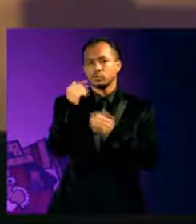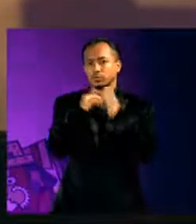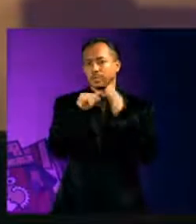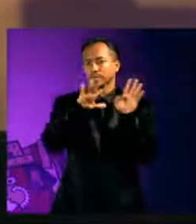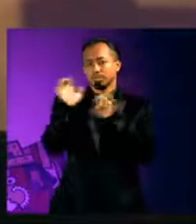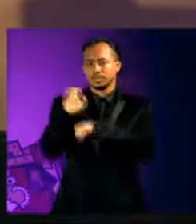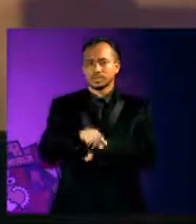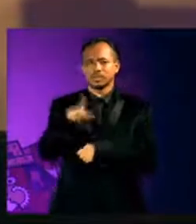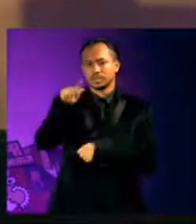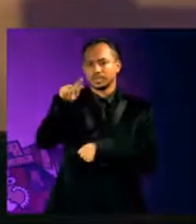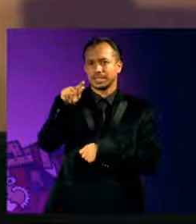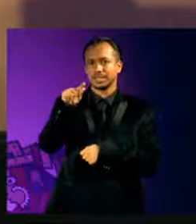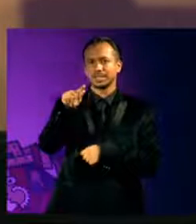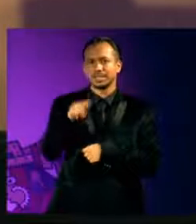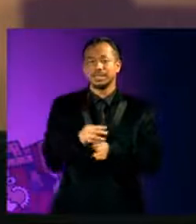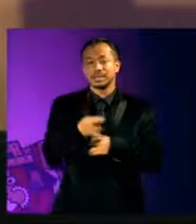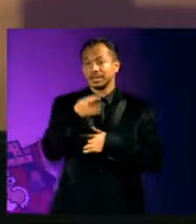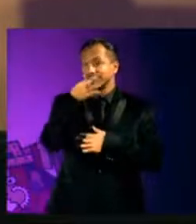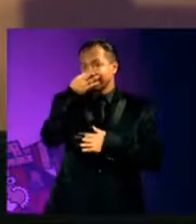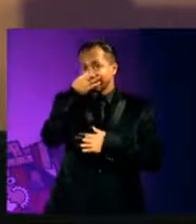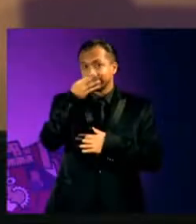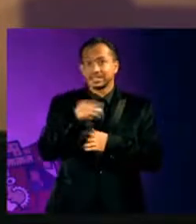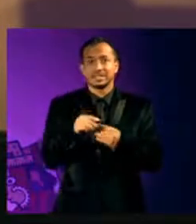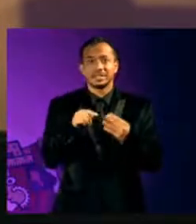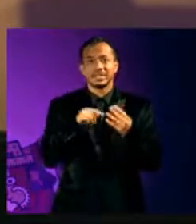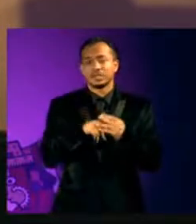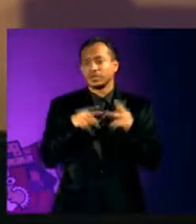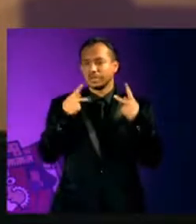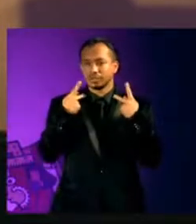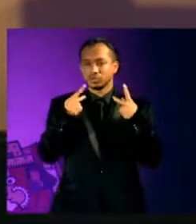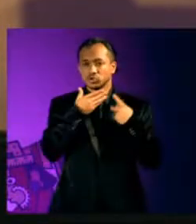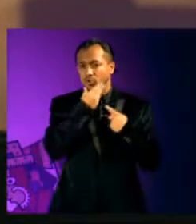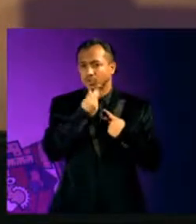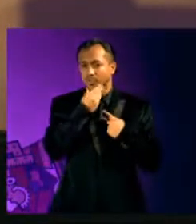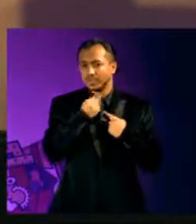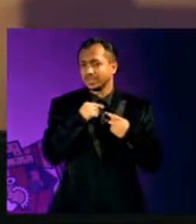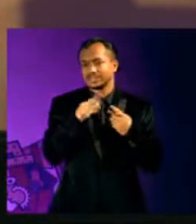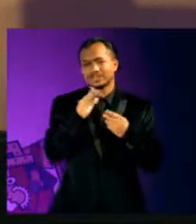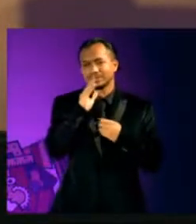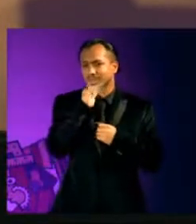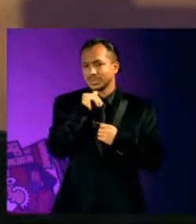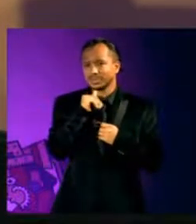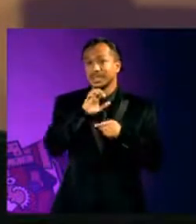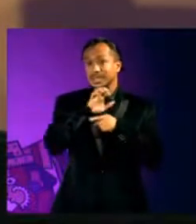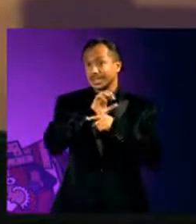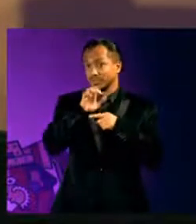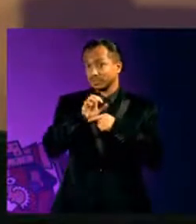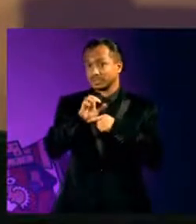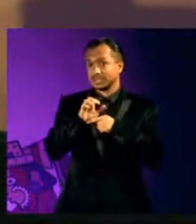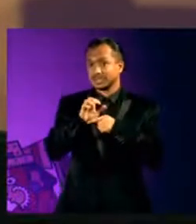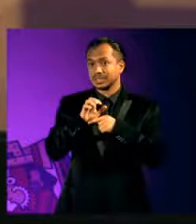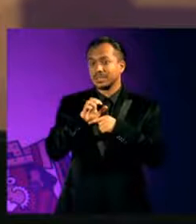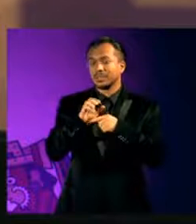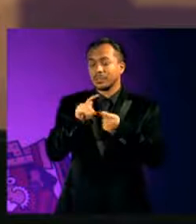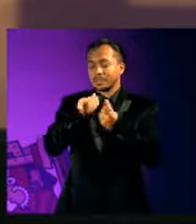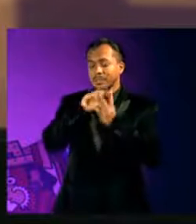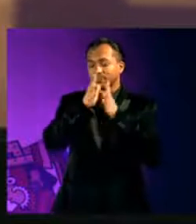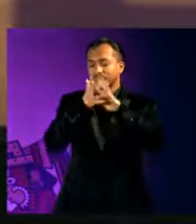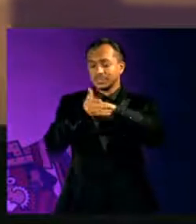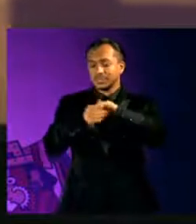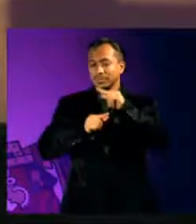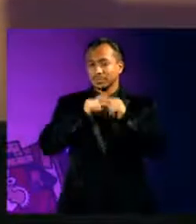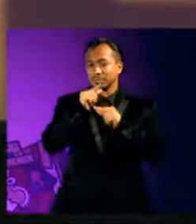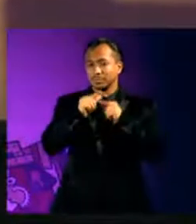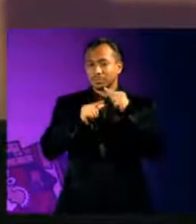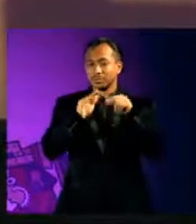y ya las las llamadas amas de casa tienen que salir a trabajar para completar